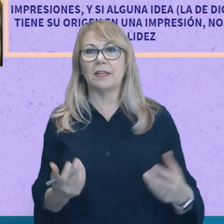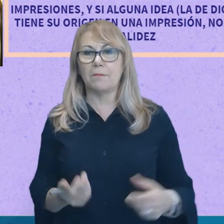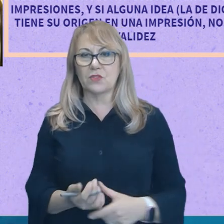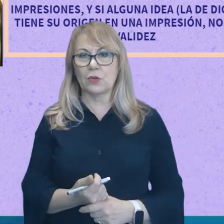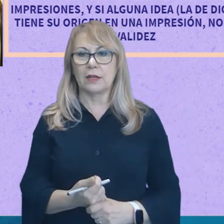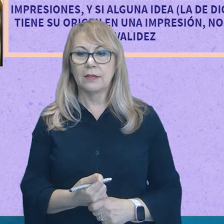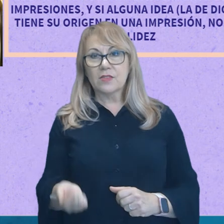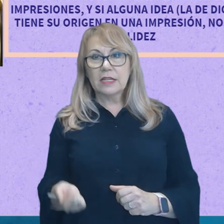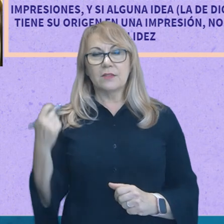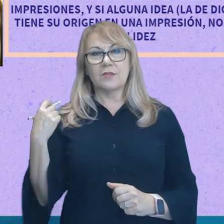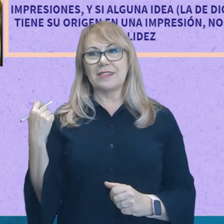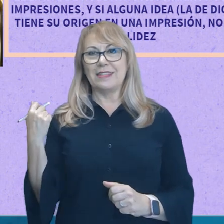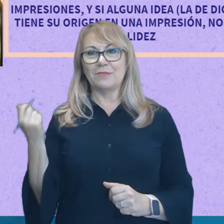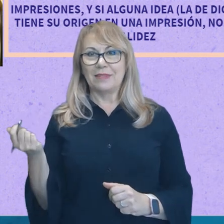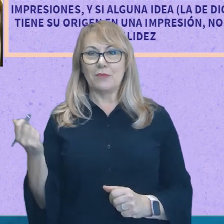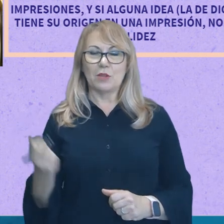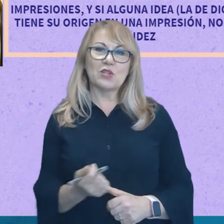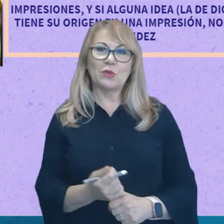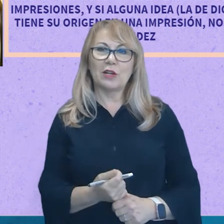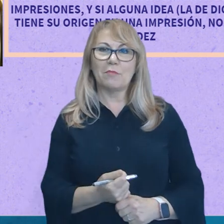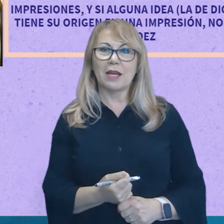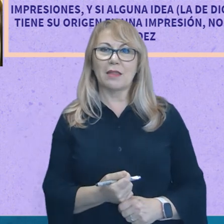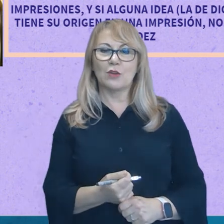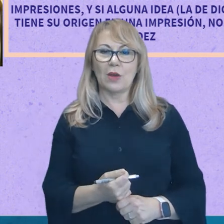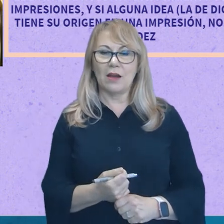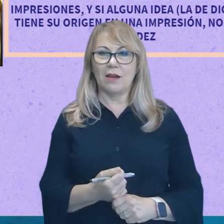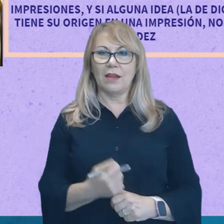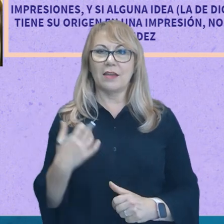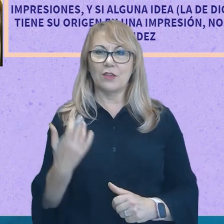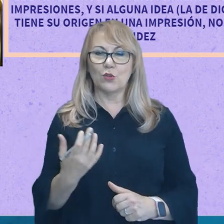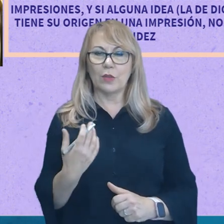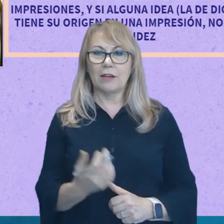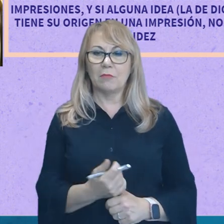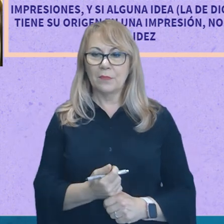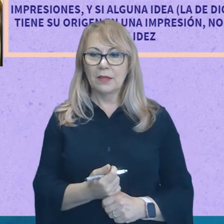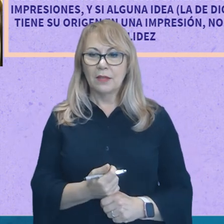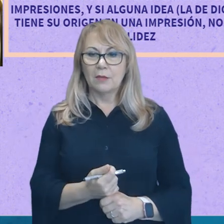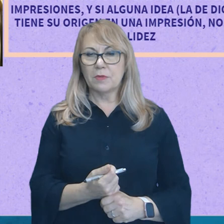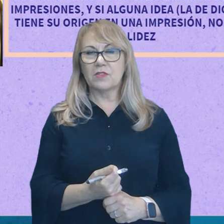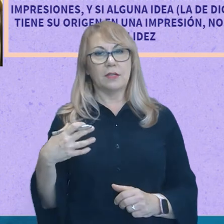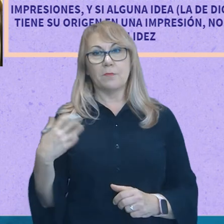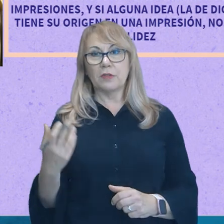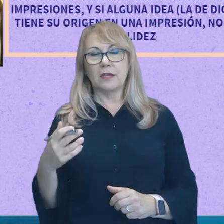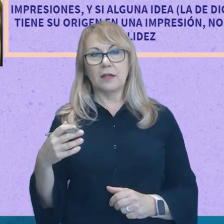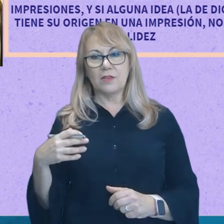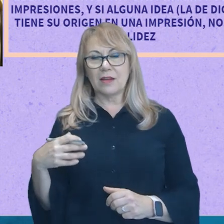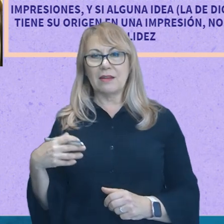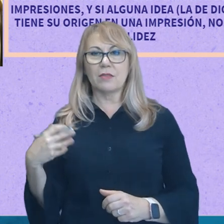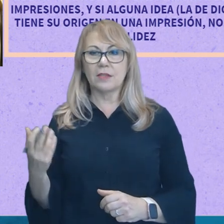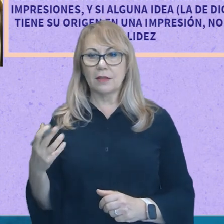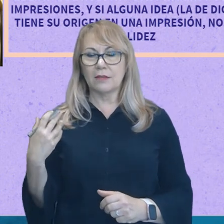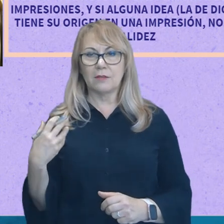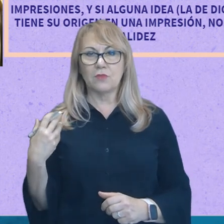supuesta identidad personal. Así que si le podemos encontrar una explicación a la idea de yo o de alma, más bien respondería a